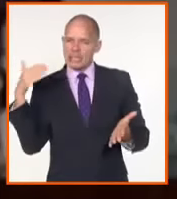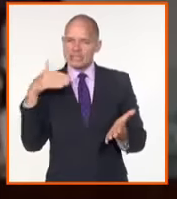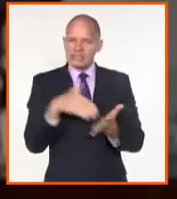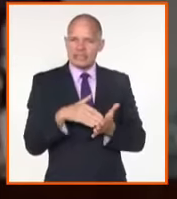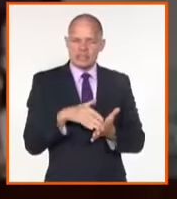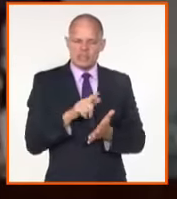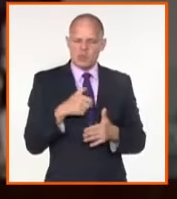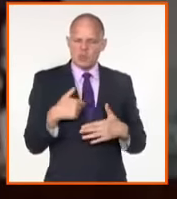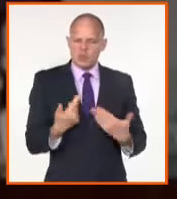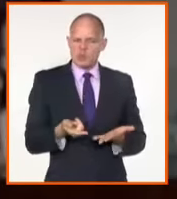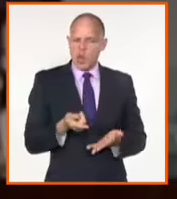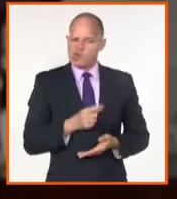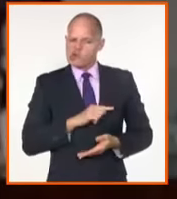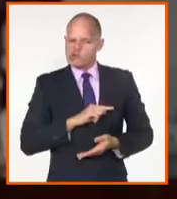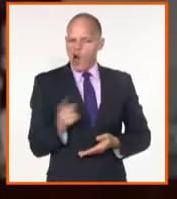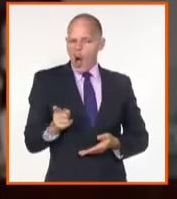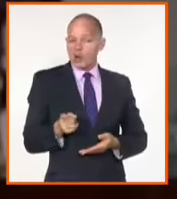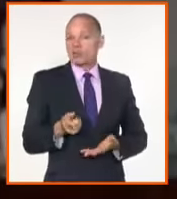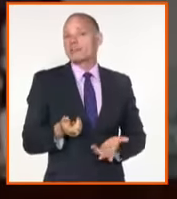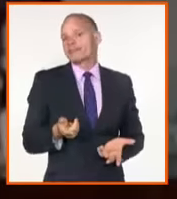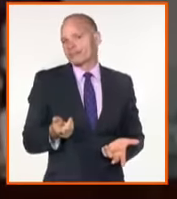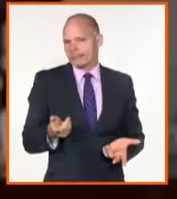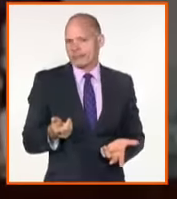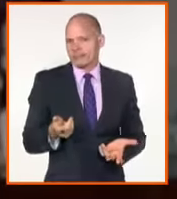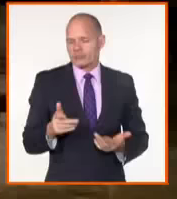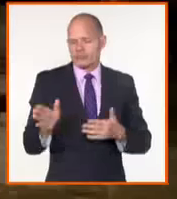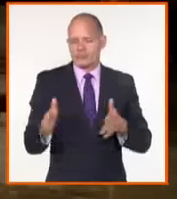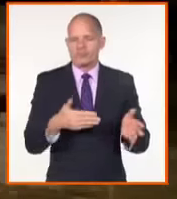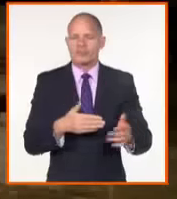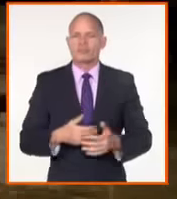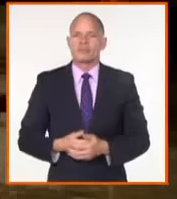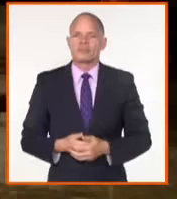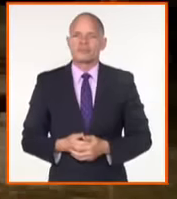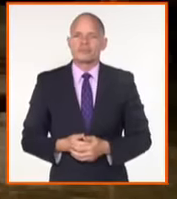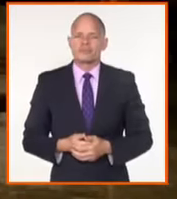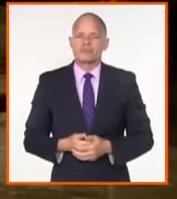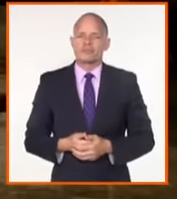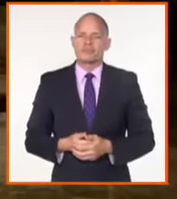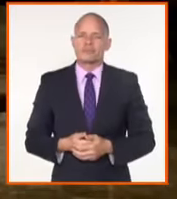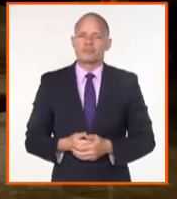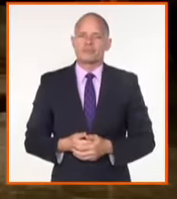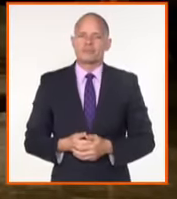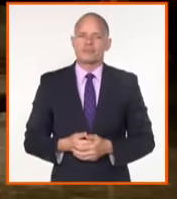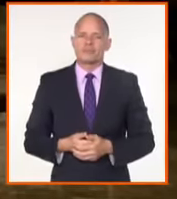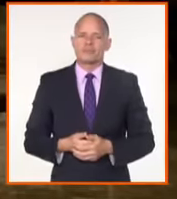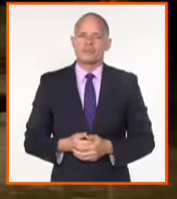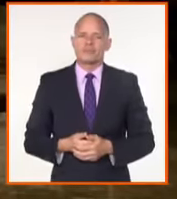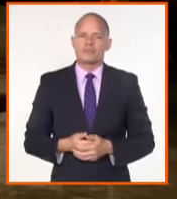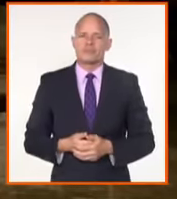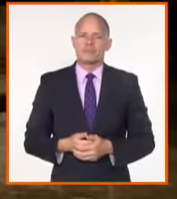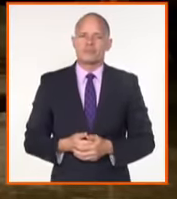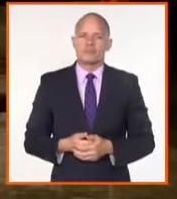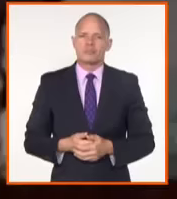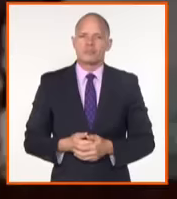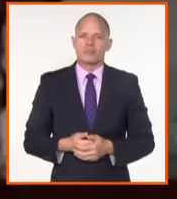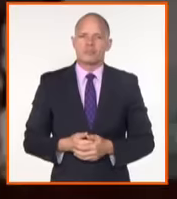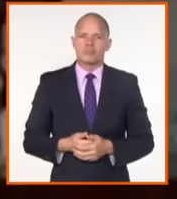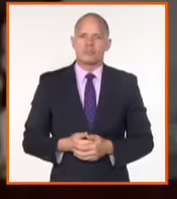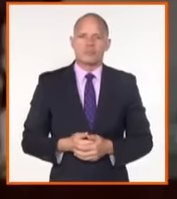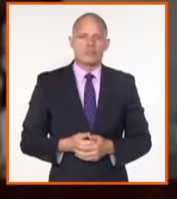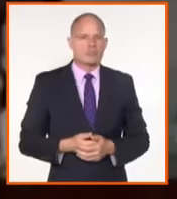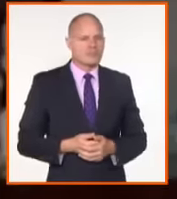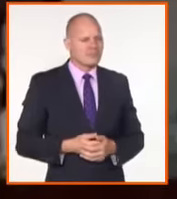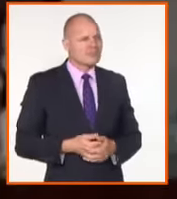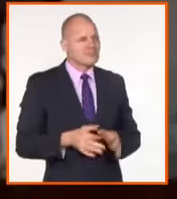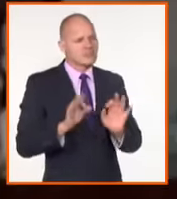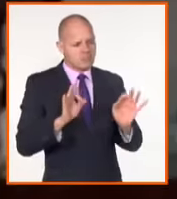a lo que se ha comprometido. Sobre la base de estas mismas presiones, de este acoso, de esta maldad desatada, en el reciente